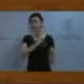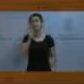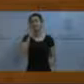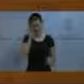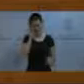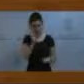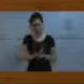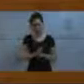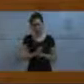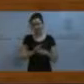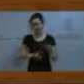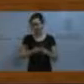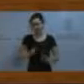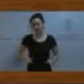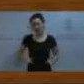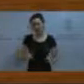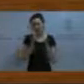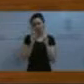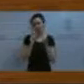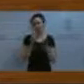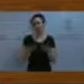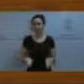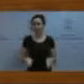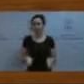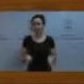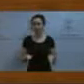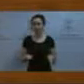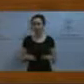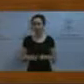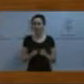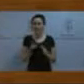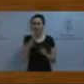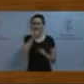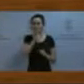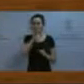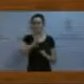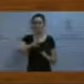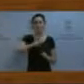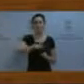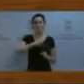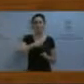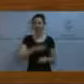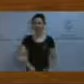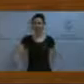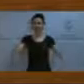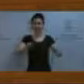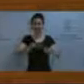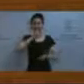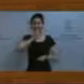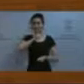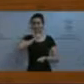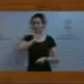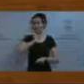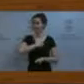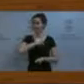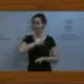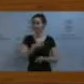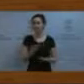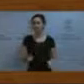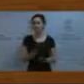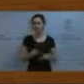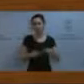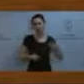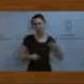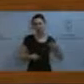consejera de Fomento, doña Belén Fernández, es insostenible. Se lo vuelvo a repetir, insostenible. Y que tiene 2